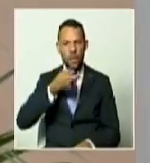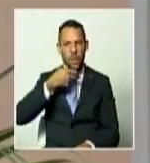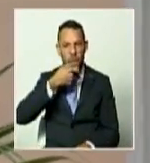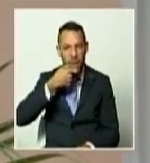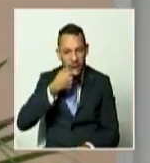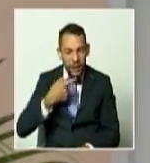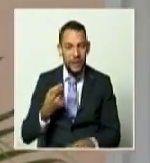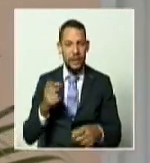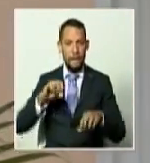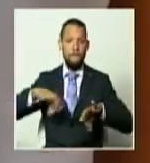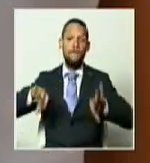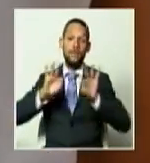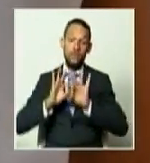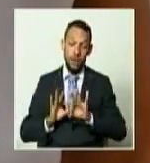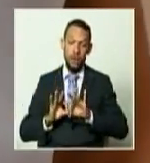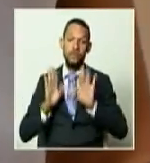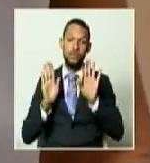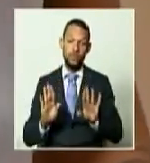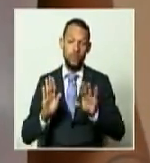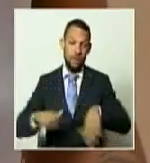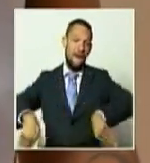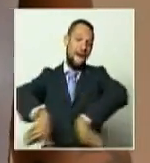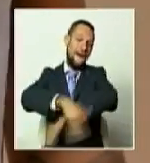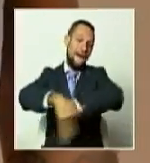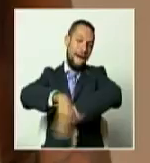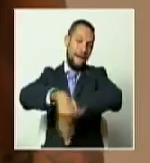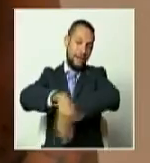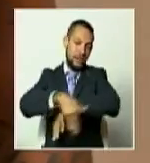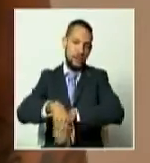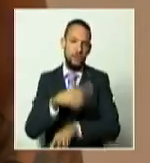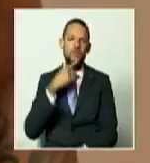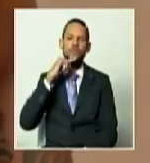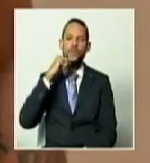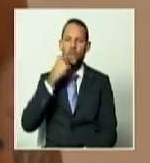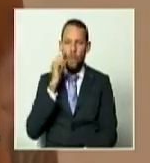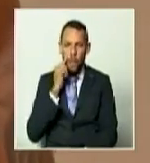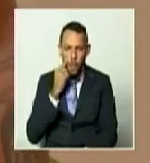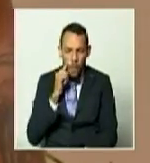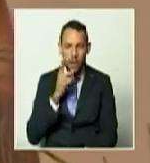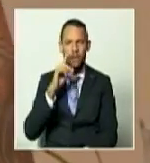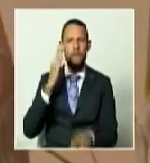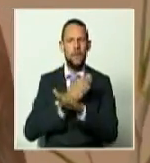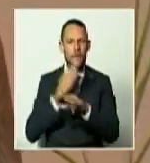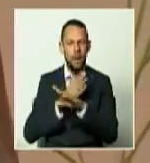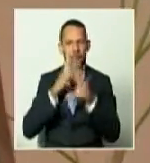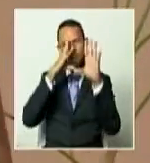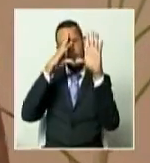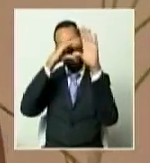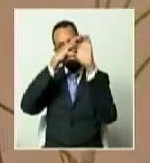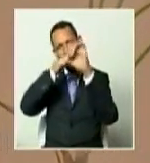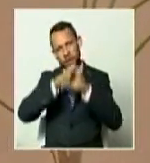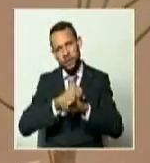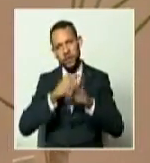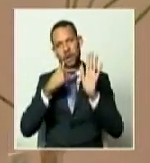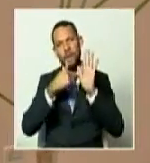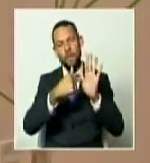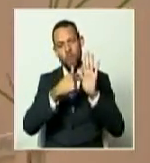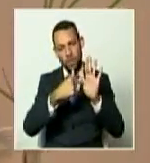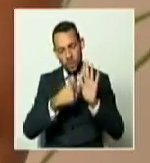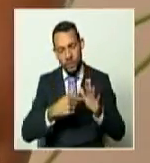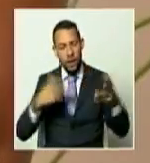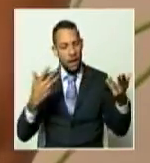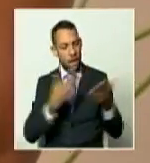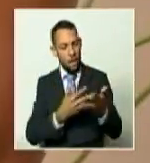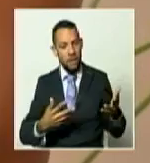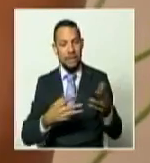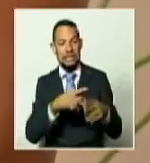pues porque se maneja mucho lo que es la vida de estas personas que es de la calle, lo que es la noche, que se va a reflejar con el negro. Entonces vamos